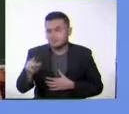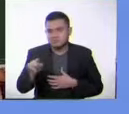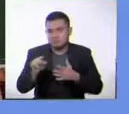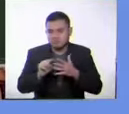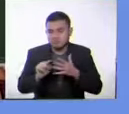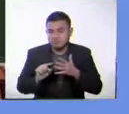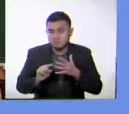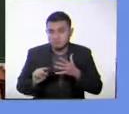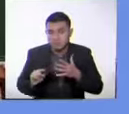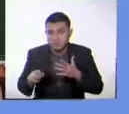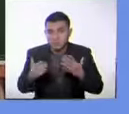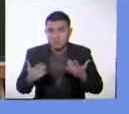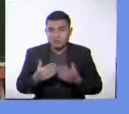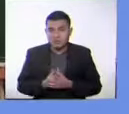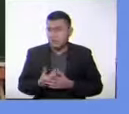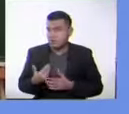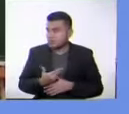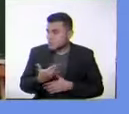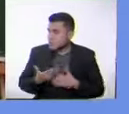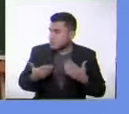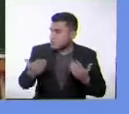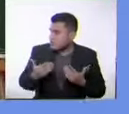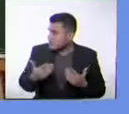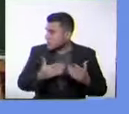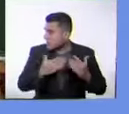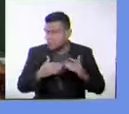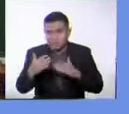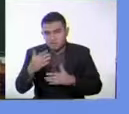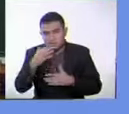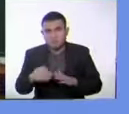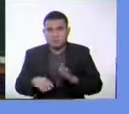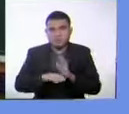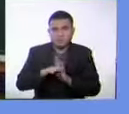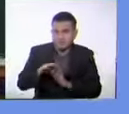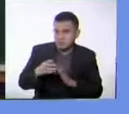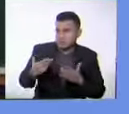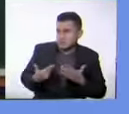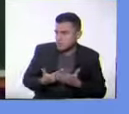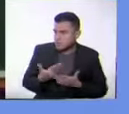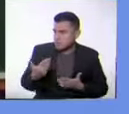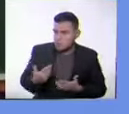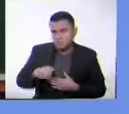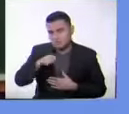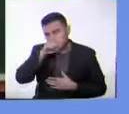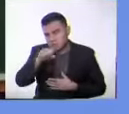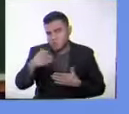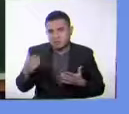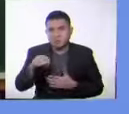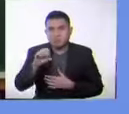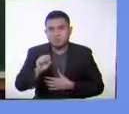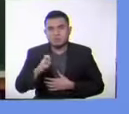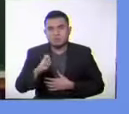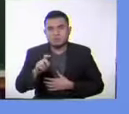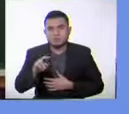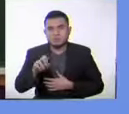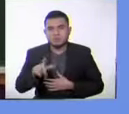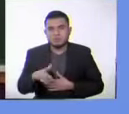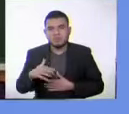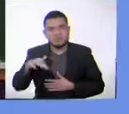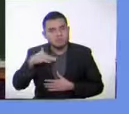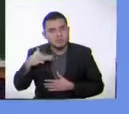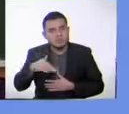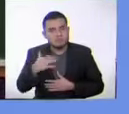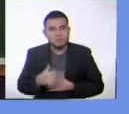que genuinamente nos hacen diferente a los demás, como son la preferencia sexual, como lo es los